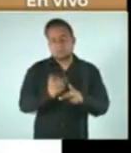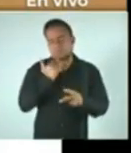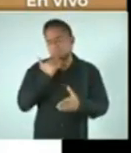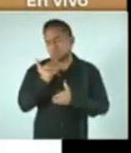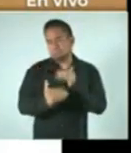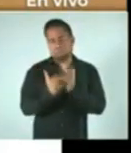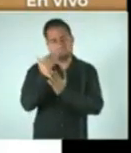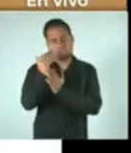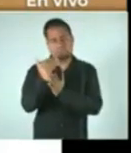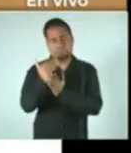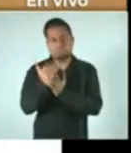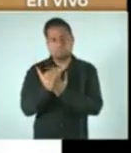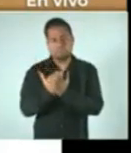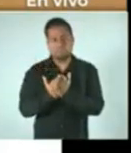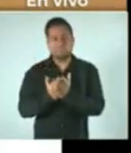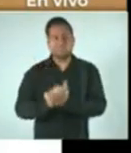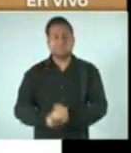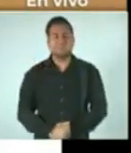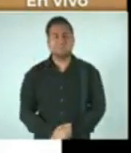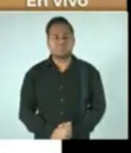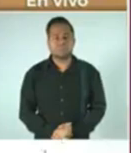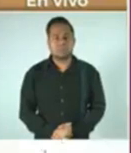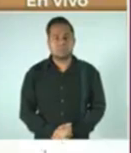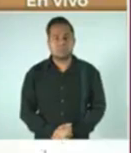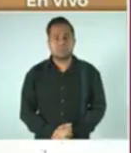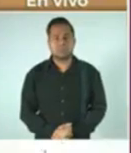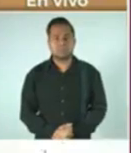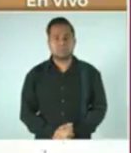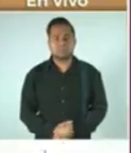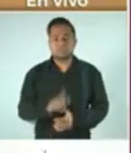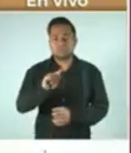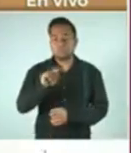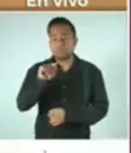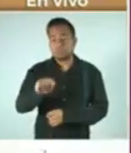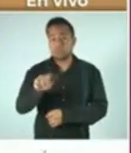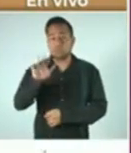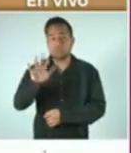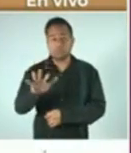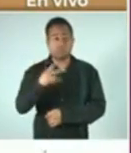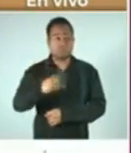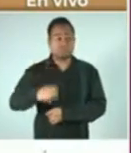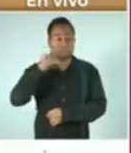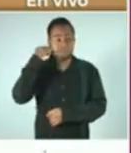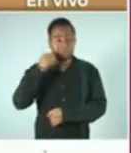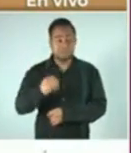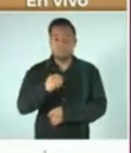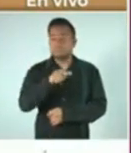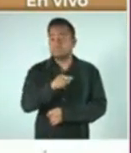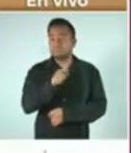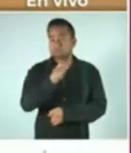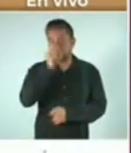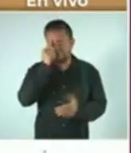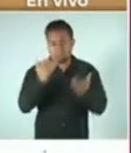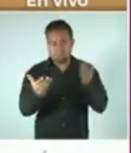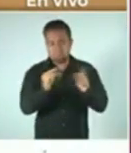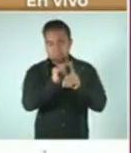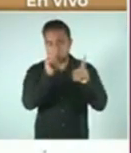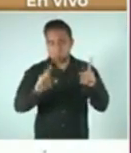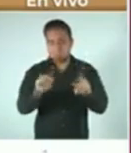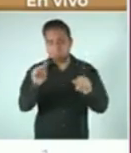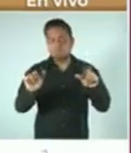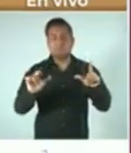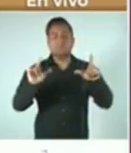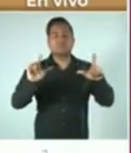resultados necesarios. Entonces, 70.5 Oaxaca en el balance nacional. Adelante, por